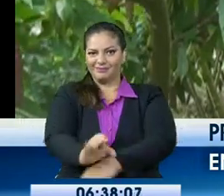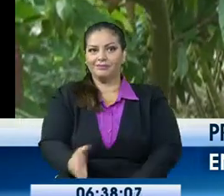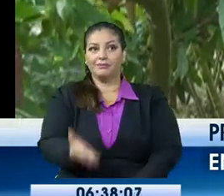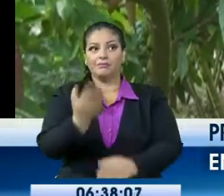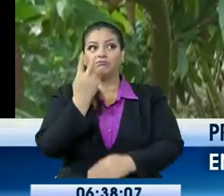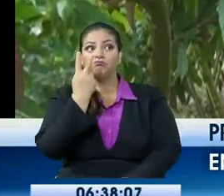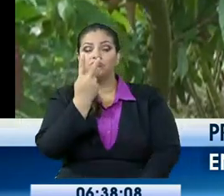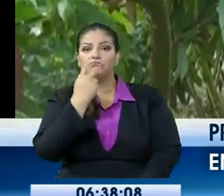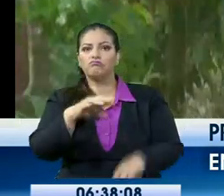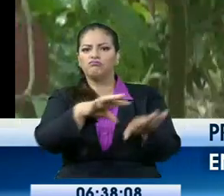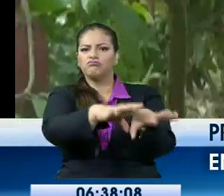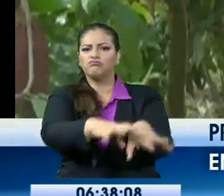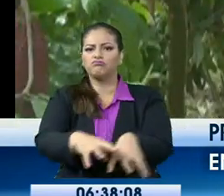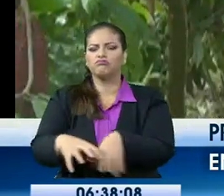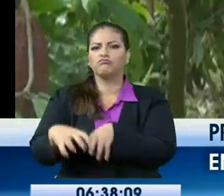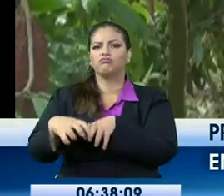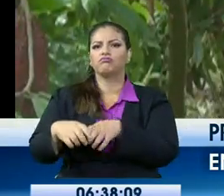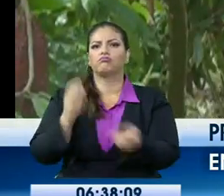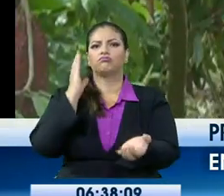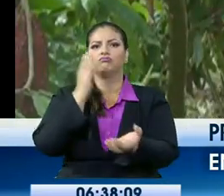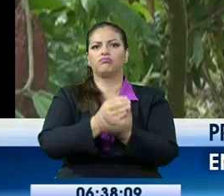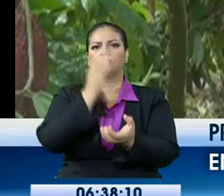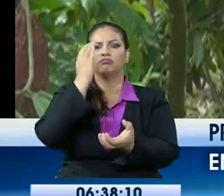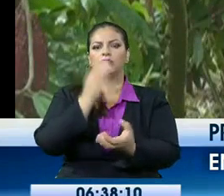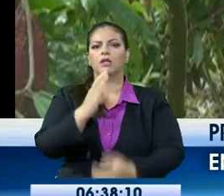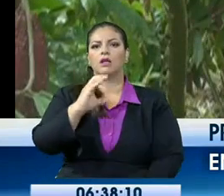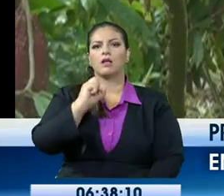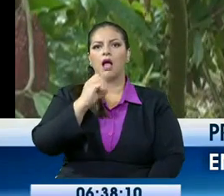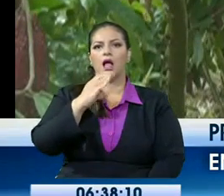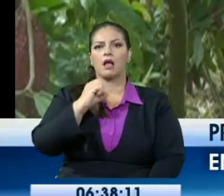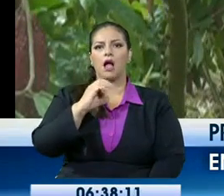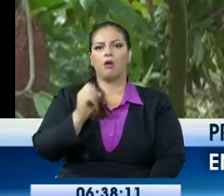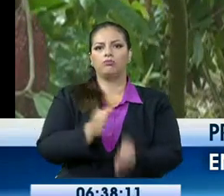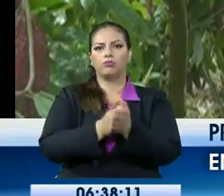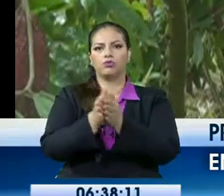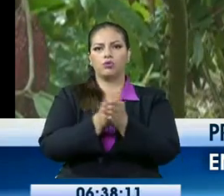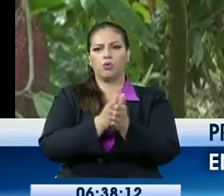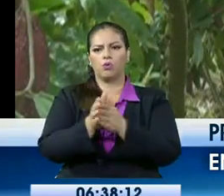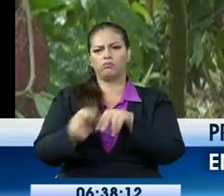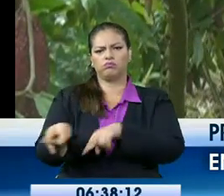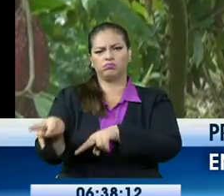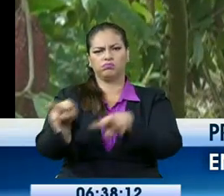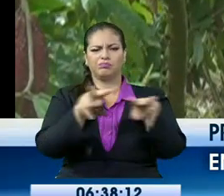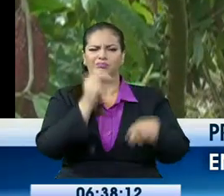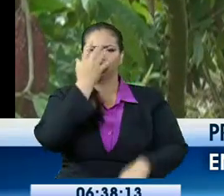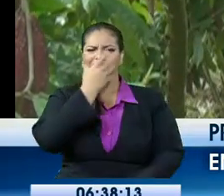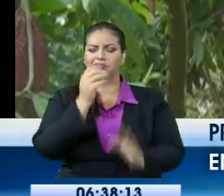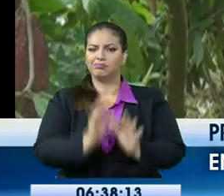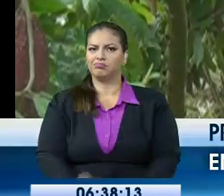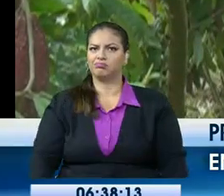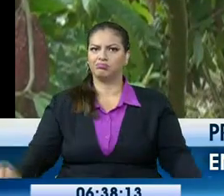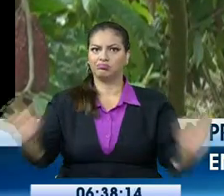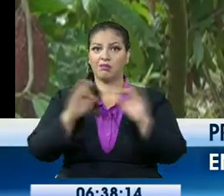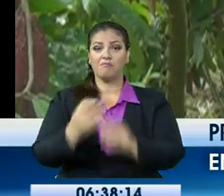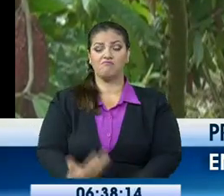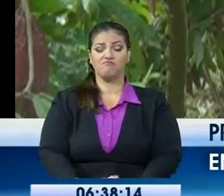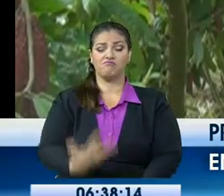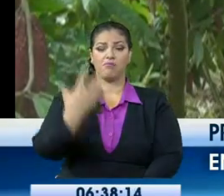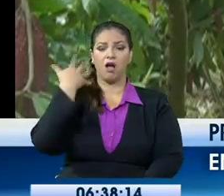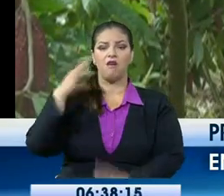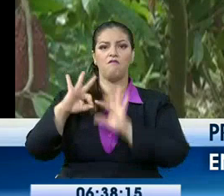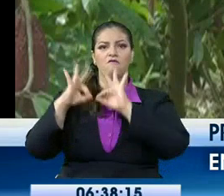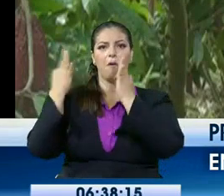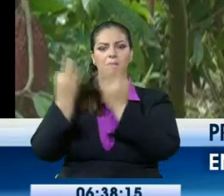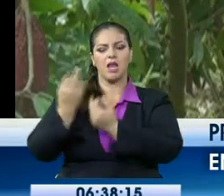cacao. Algo muy bonito, muy importante y sobre todo un cultivo que pasa de generación en generación entre el